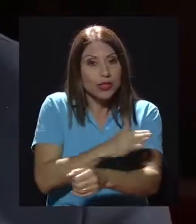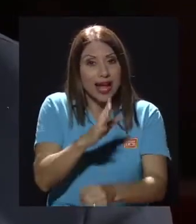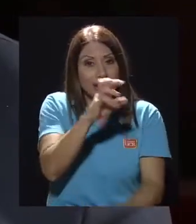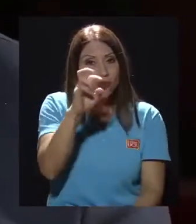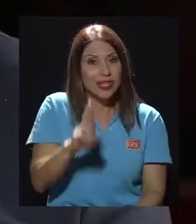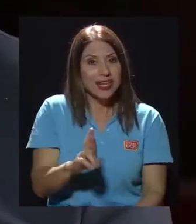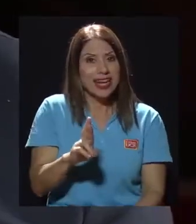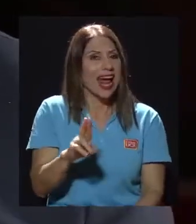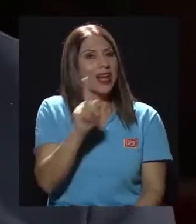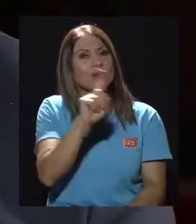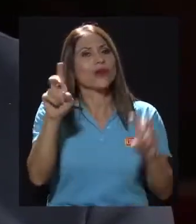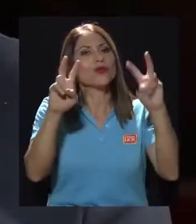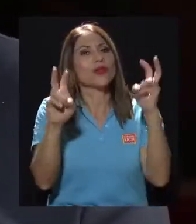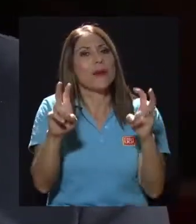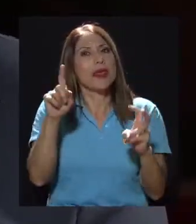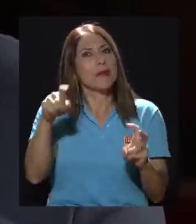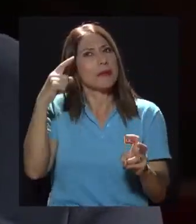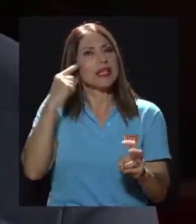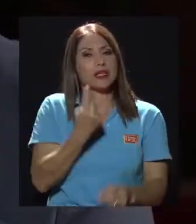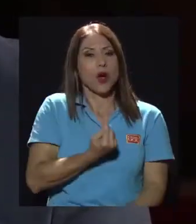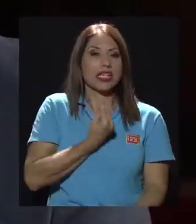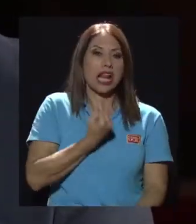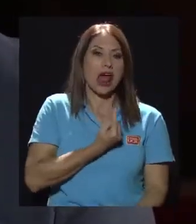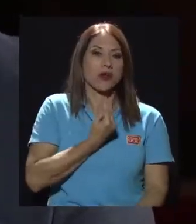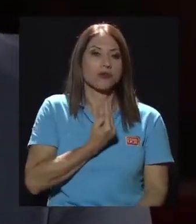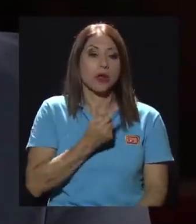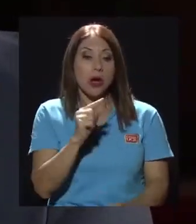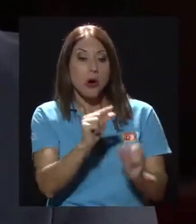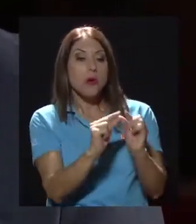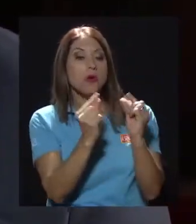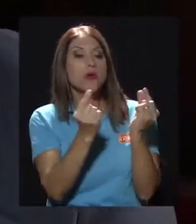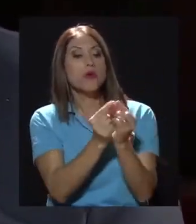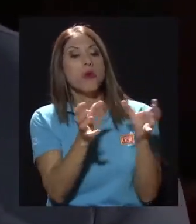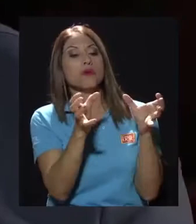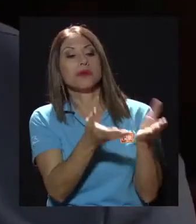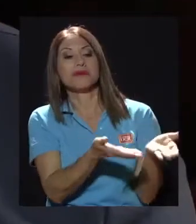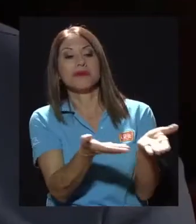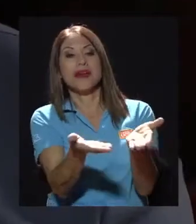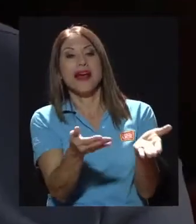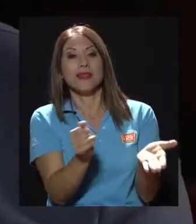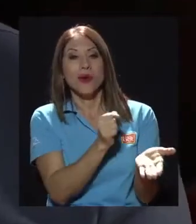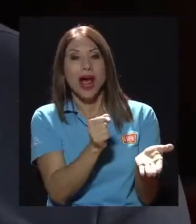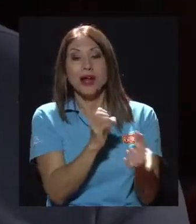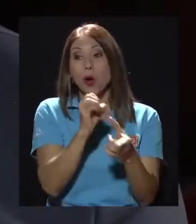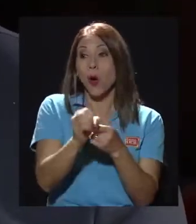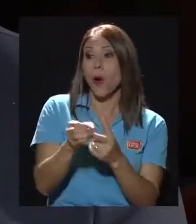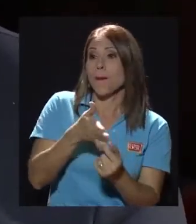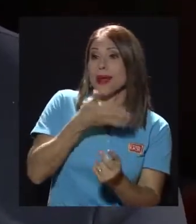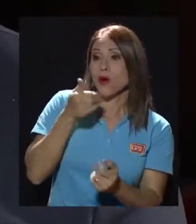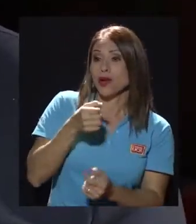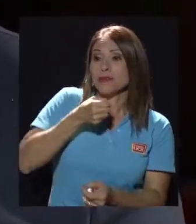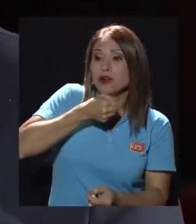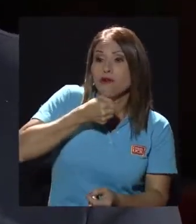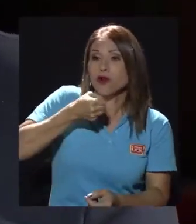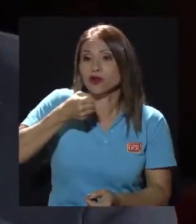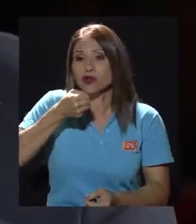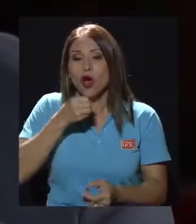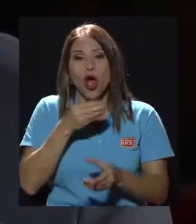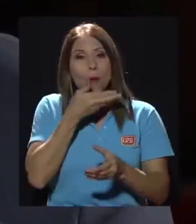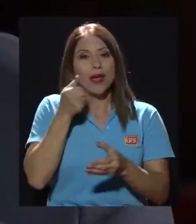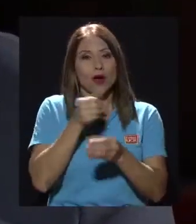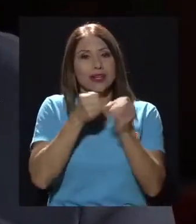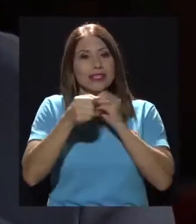puede solucionar poniendo una orquesta a tocar o a unos grupos de cámara o teniendo los mejores micrófonos, las mejores salas. El asunto de poder